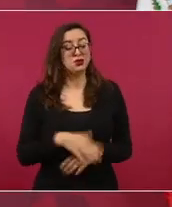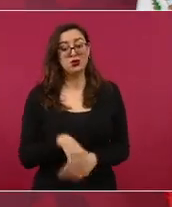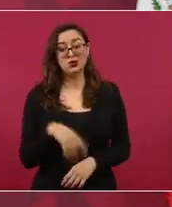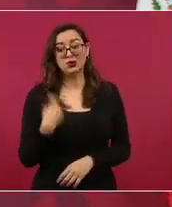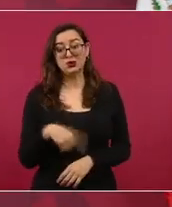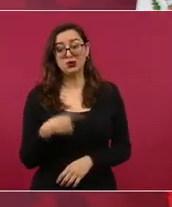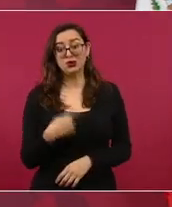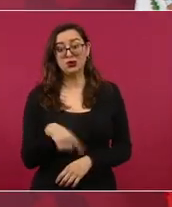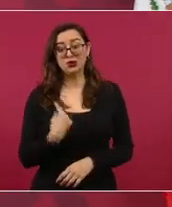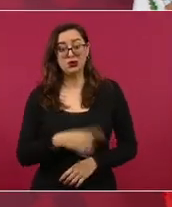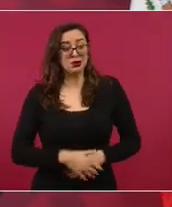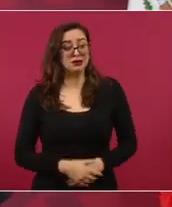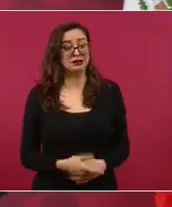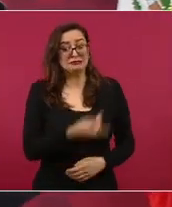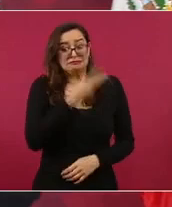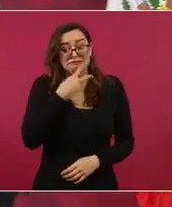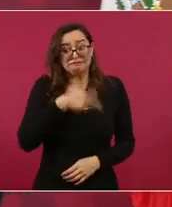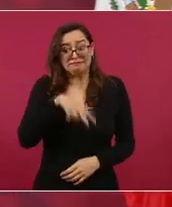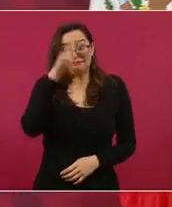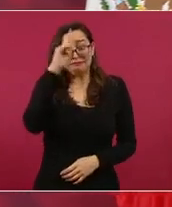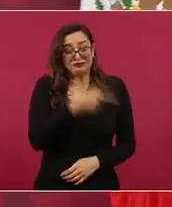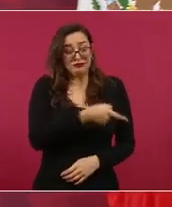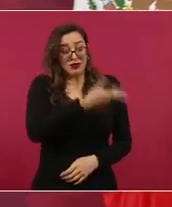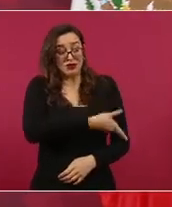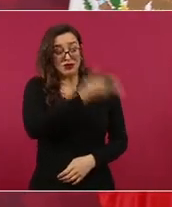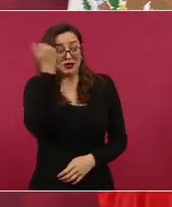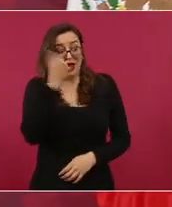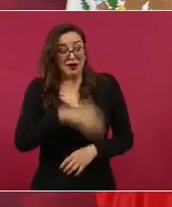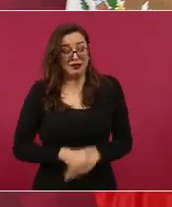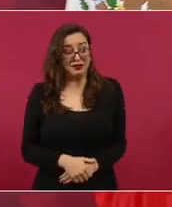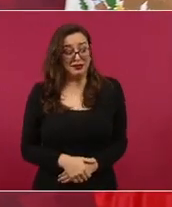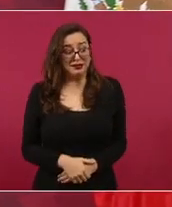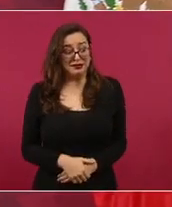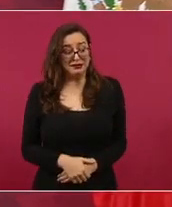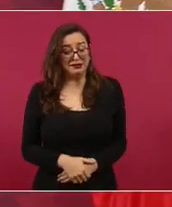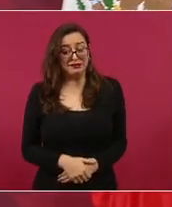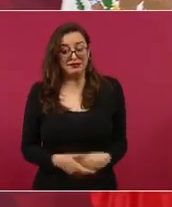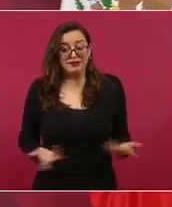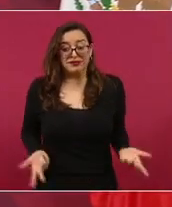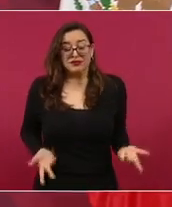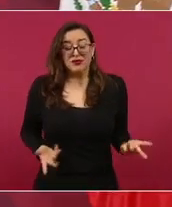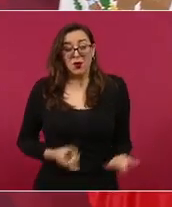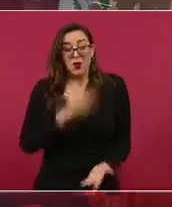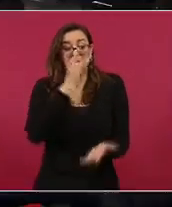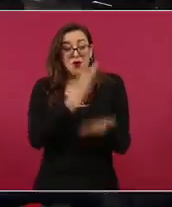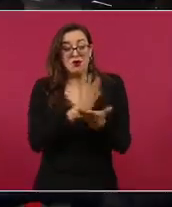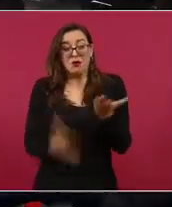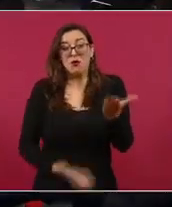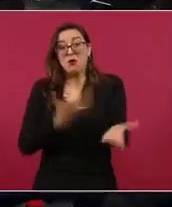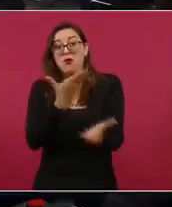¿De qué se trataba? Pues de que no ganaran tanto los consejeros.